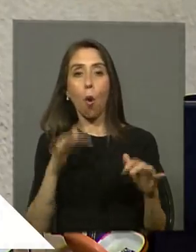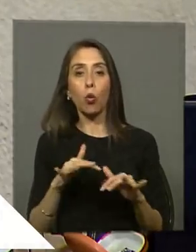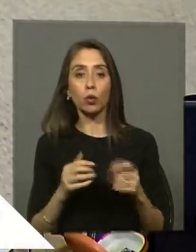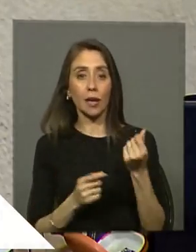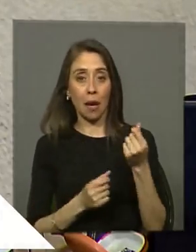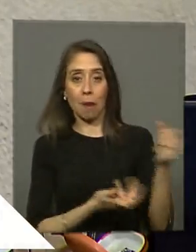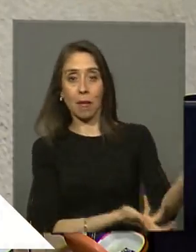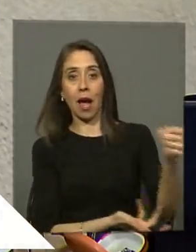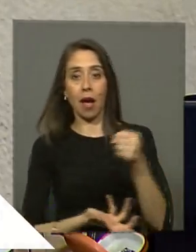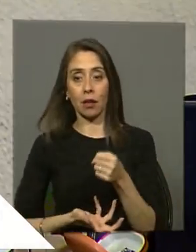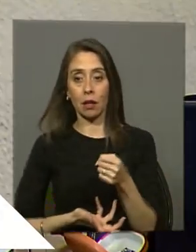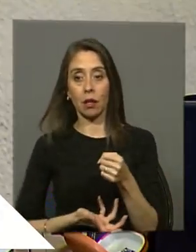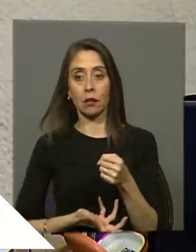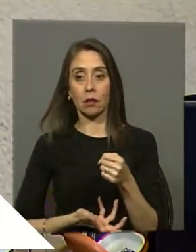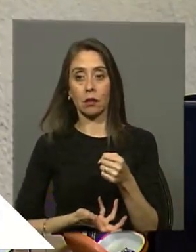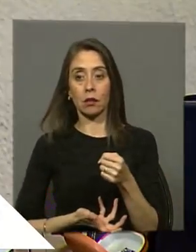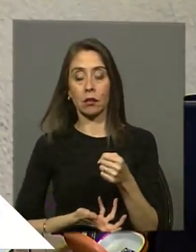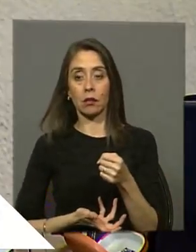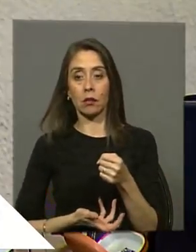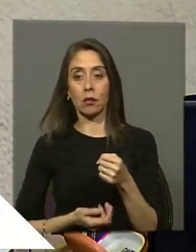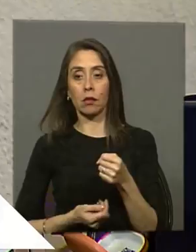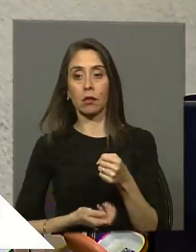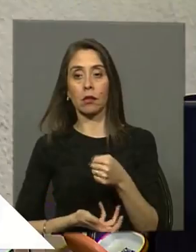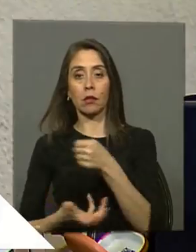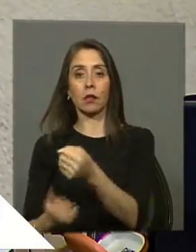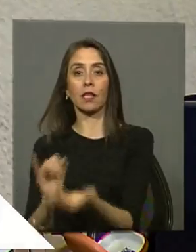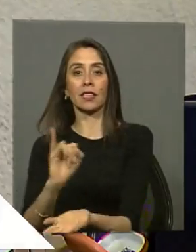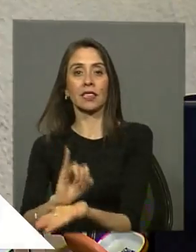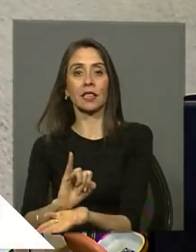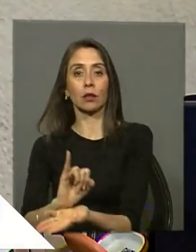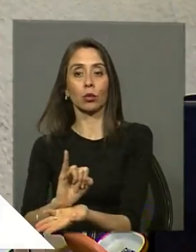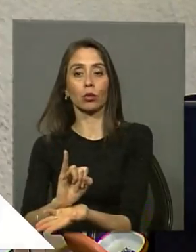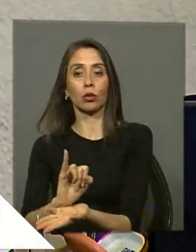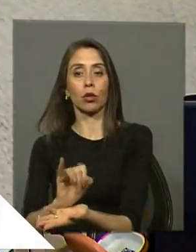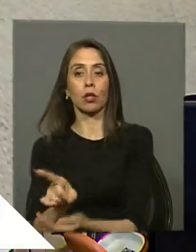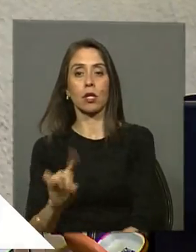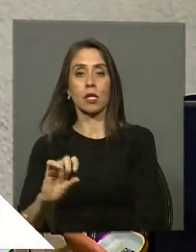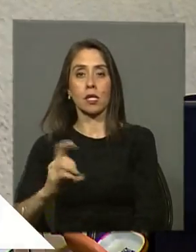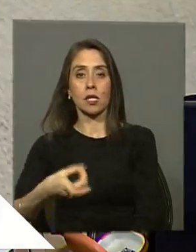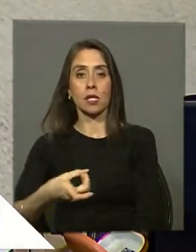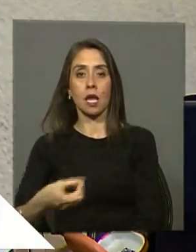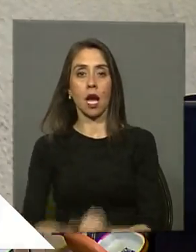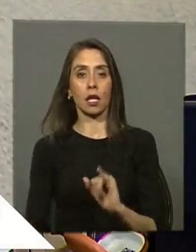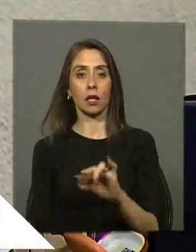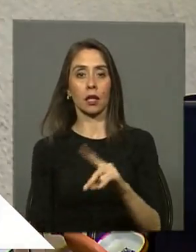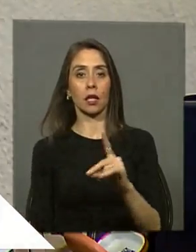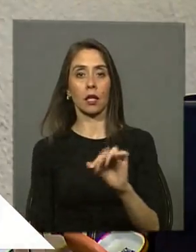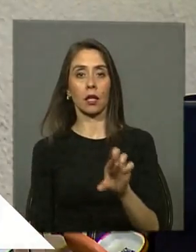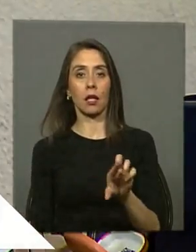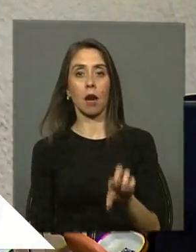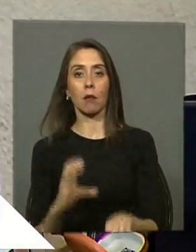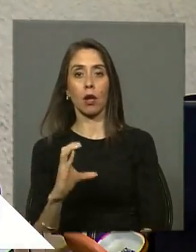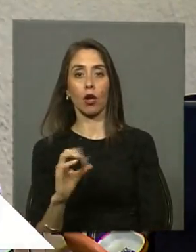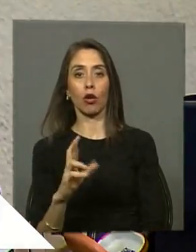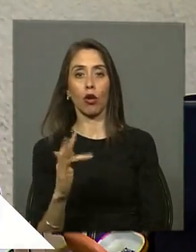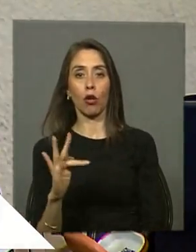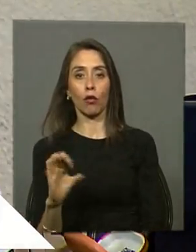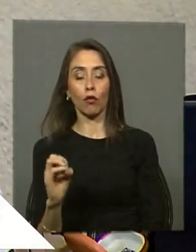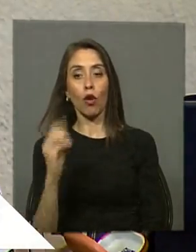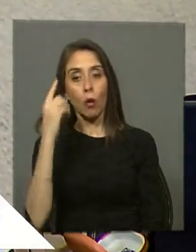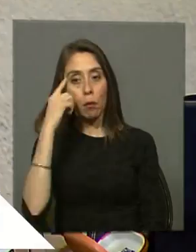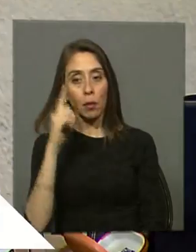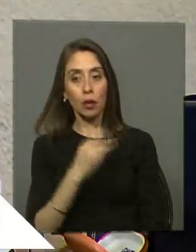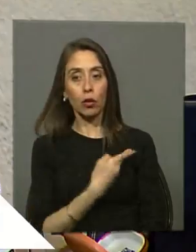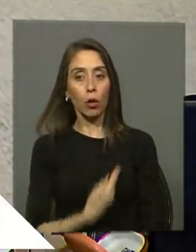tienen que ir a través de instituciones como el SAC como el INDAP como la CORFO sin embargo